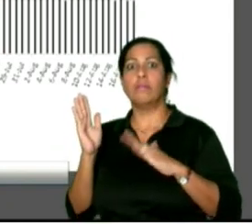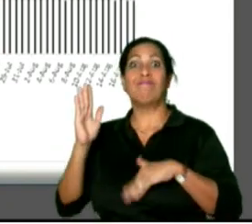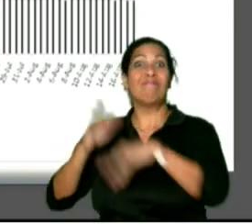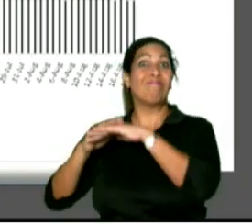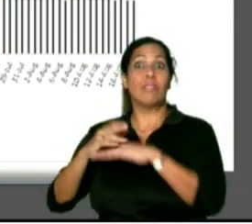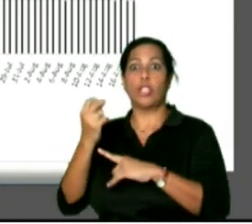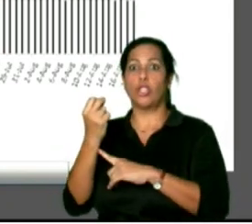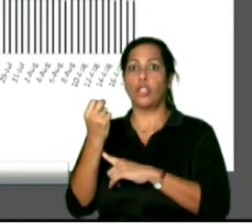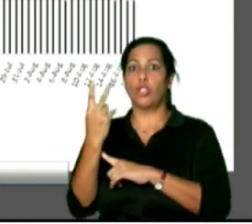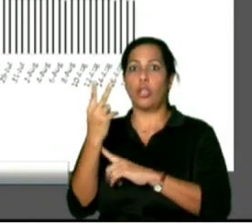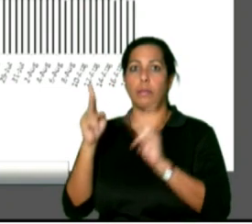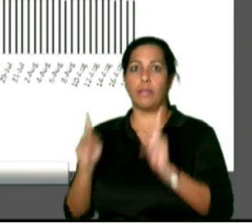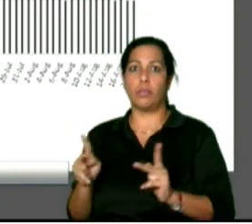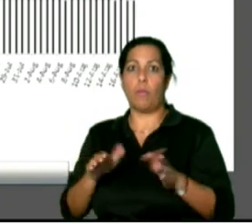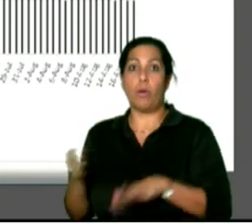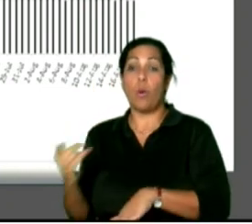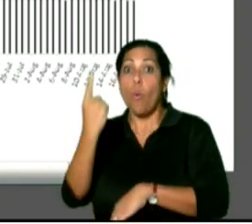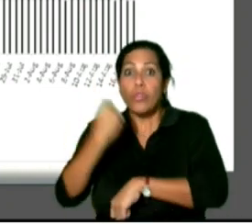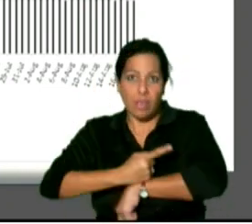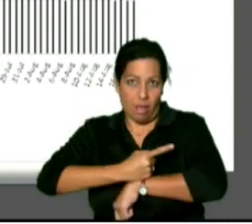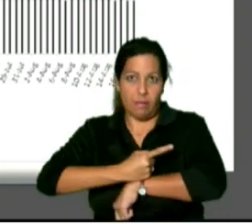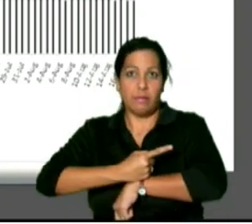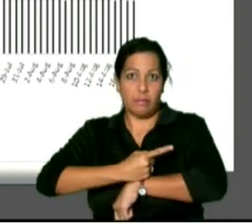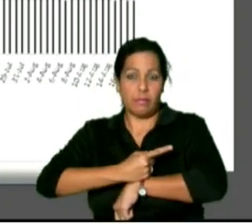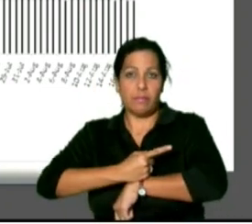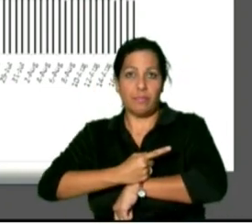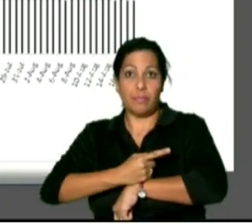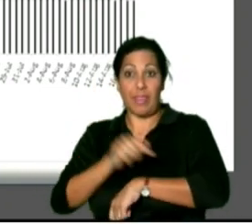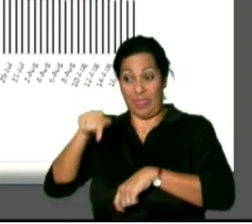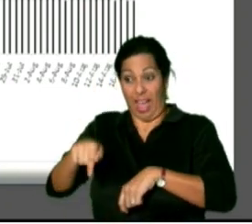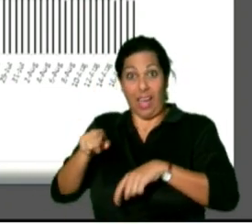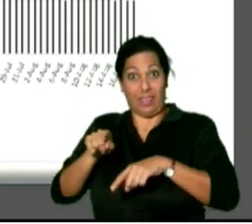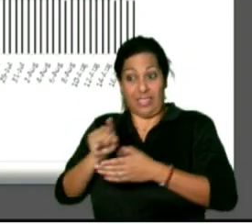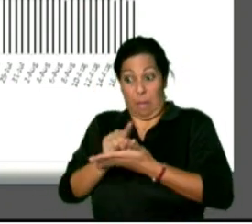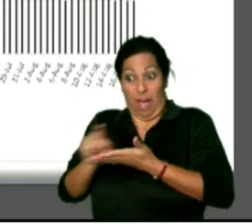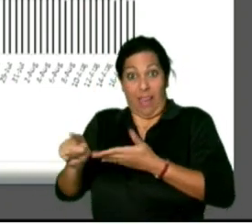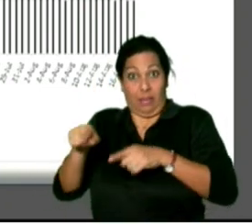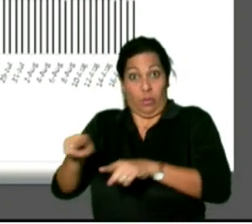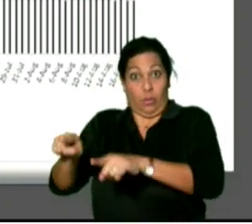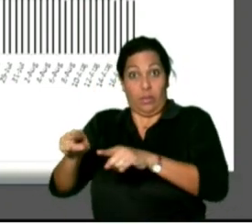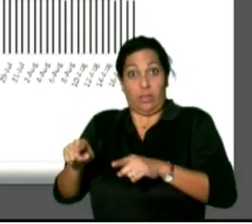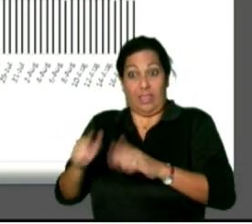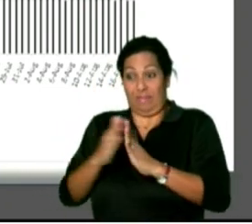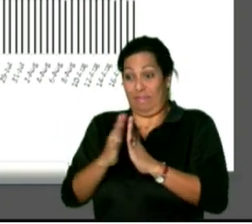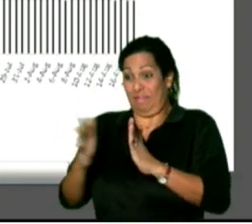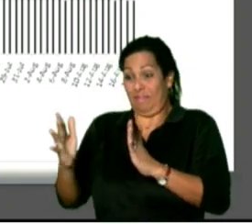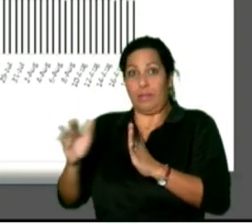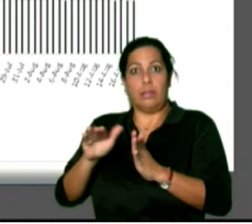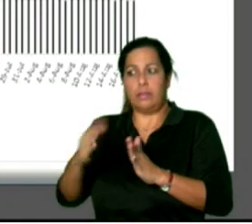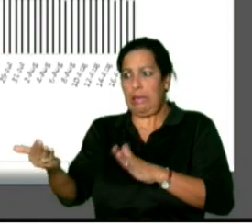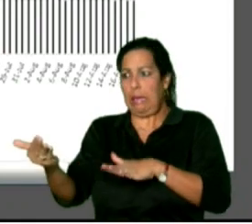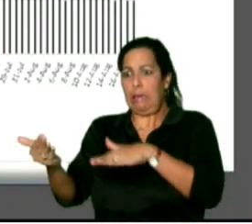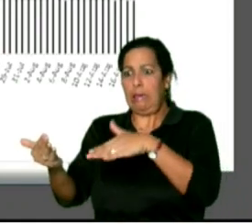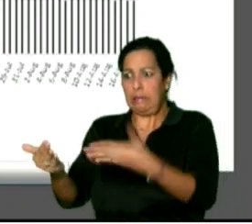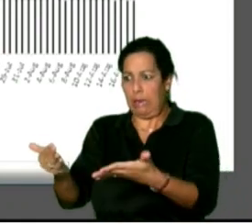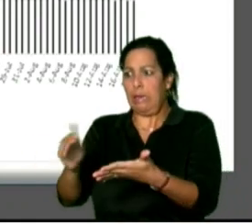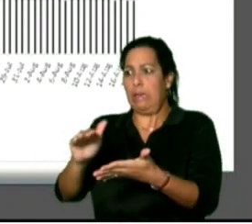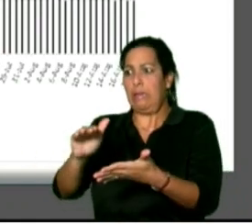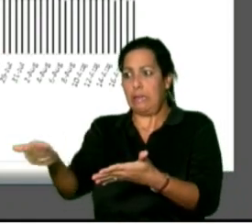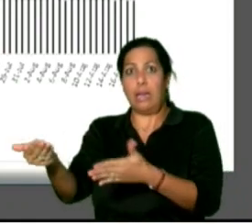muertes en un solo día. Y en esa misma semana es la semana que hemos tenido más muertes,